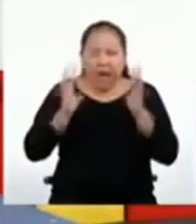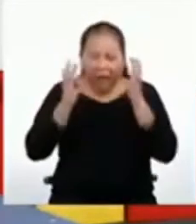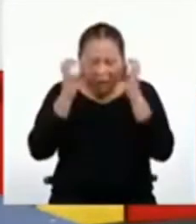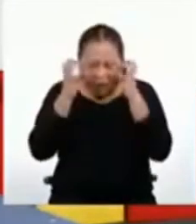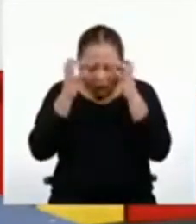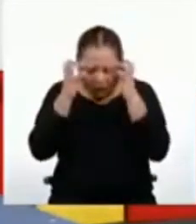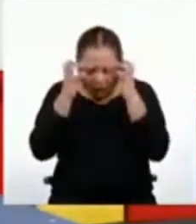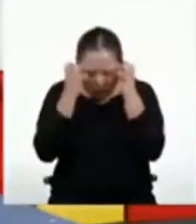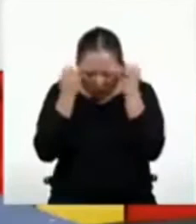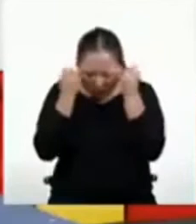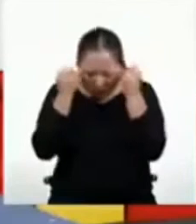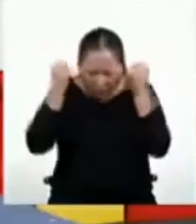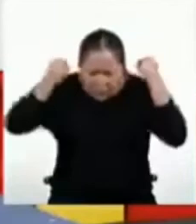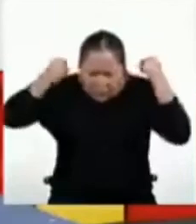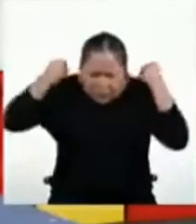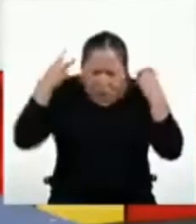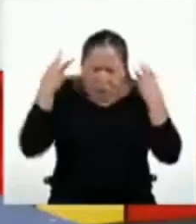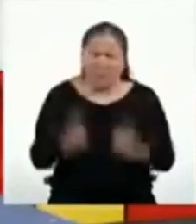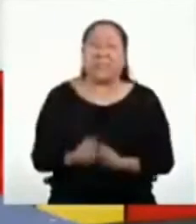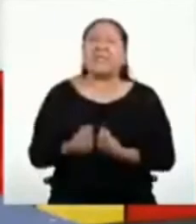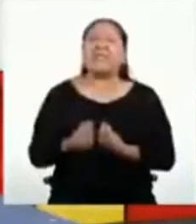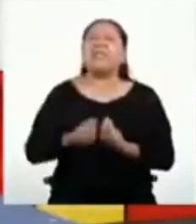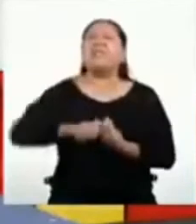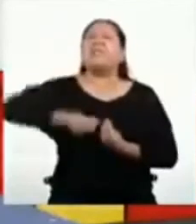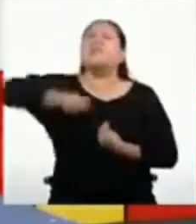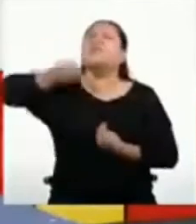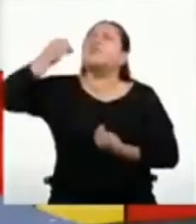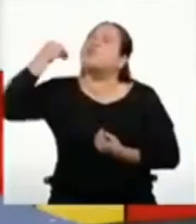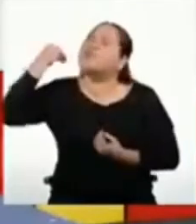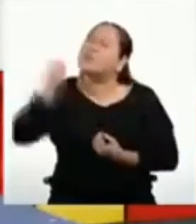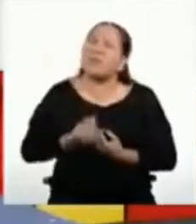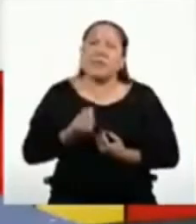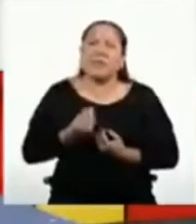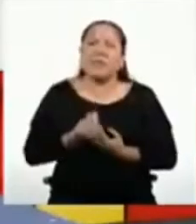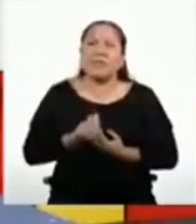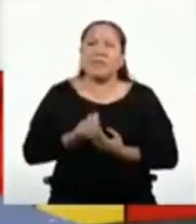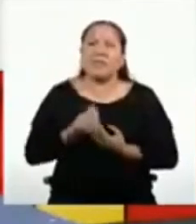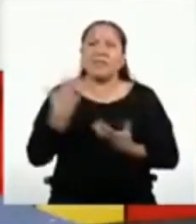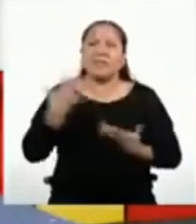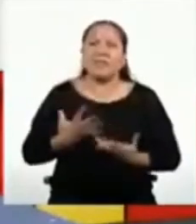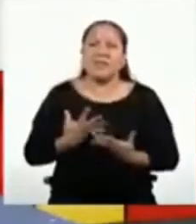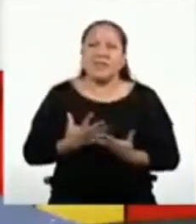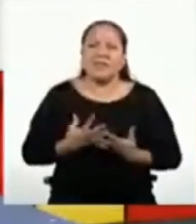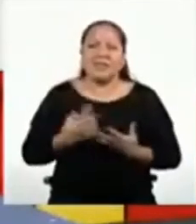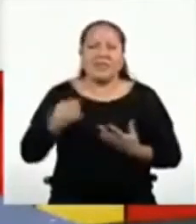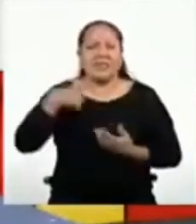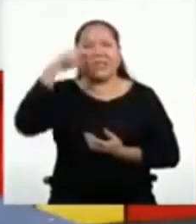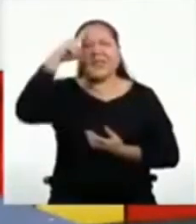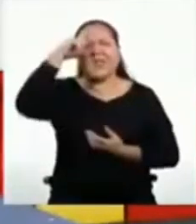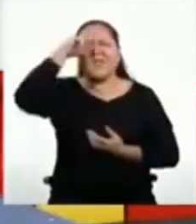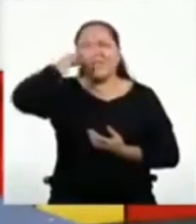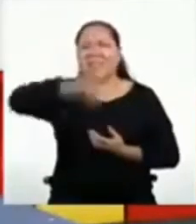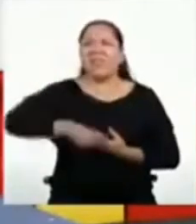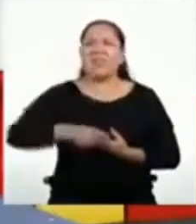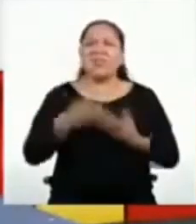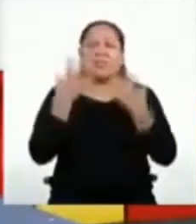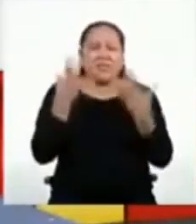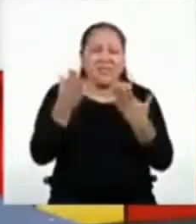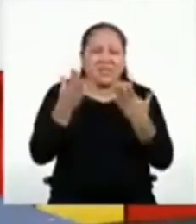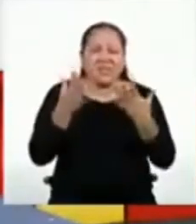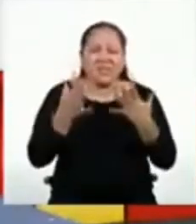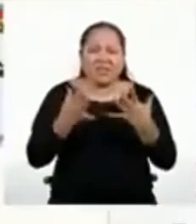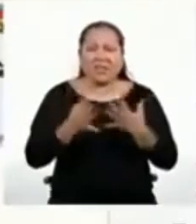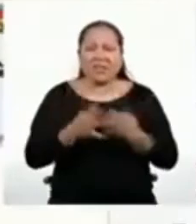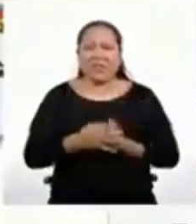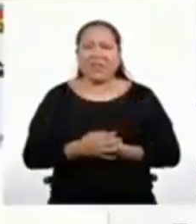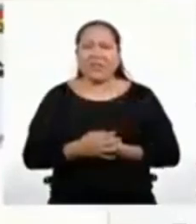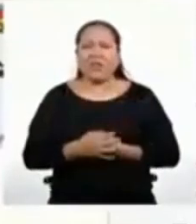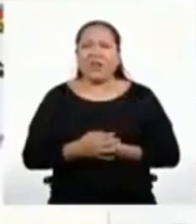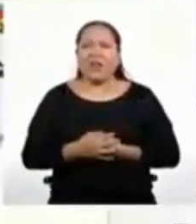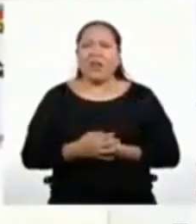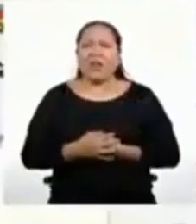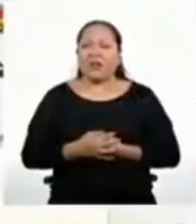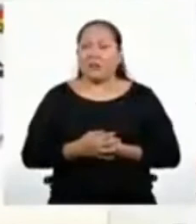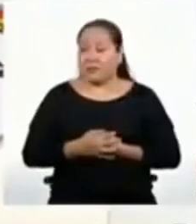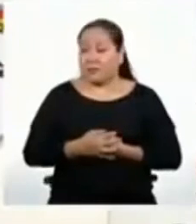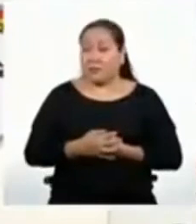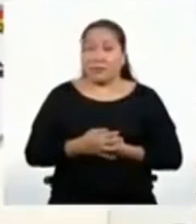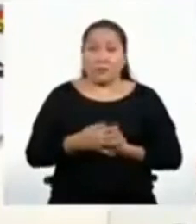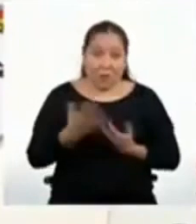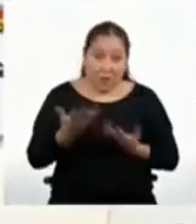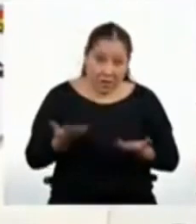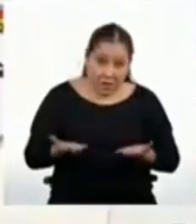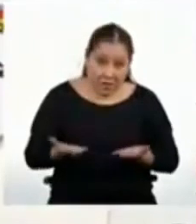¡Ah! ¿Por qué? ¿Por qué? ¿Qué tan difícil puede ser?